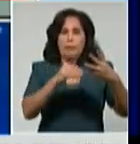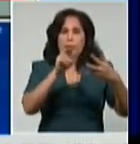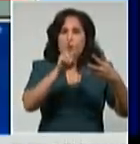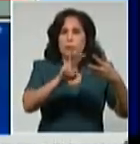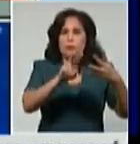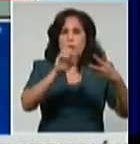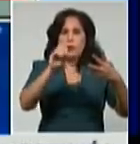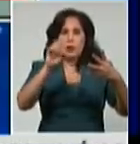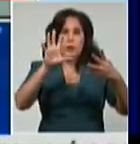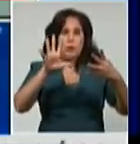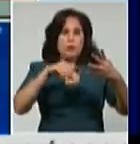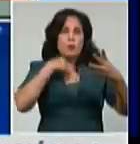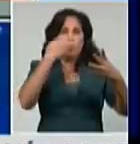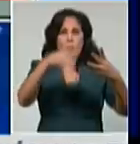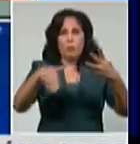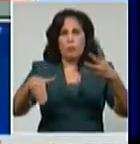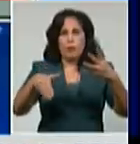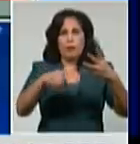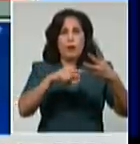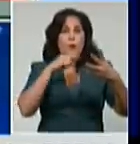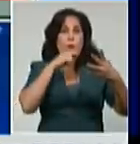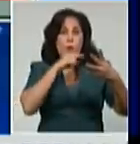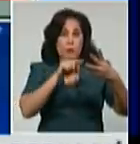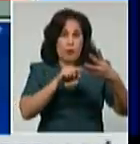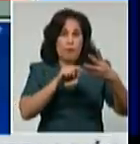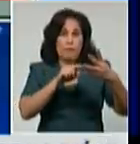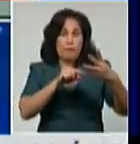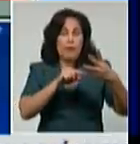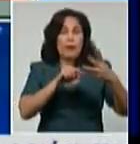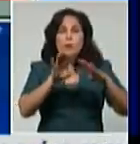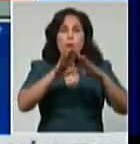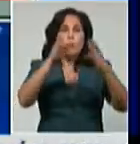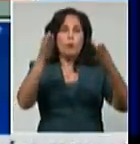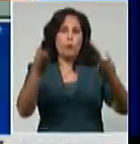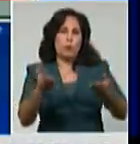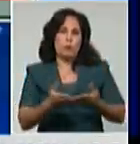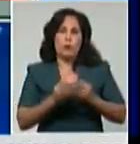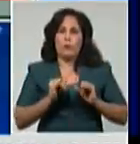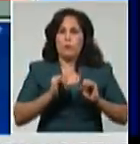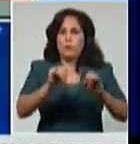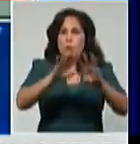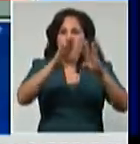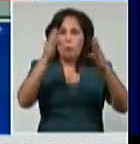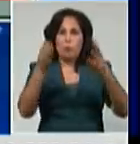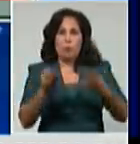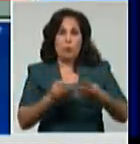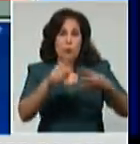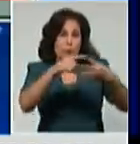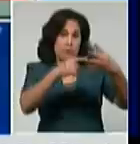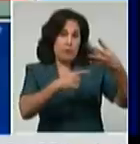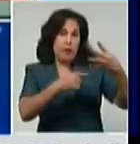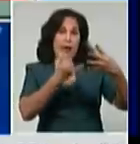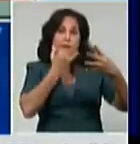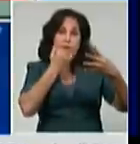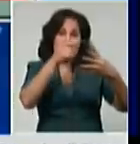23.205 fallecidos. Este es el mundo, los cuatro primeros más afectados.